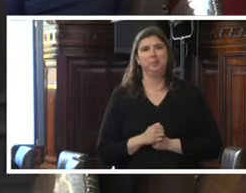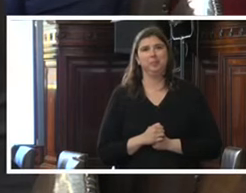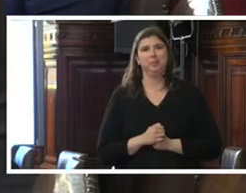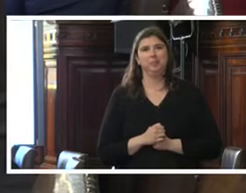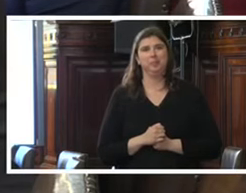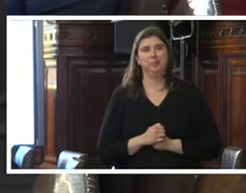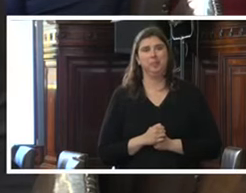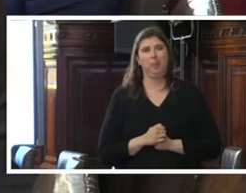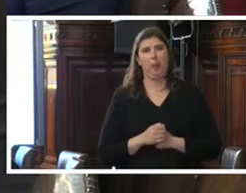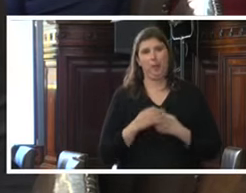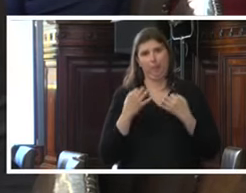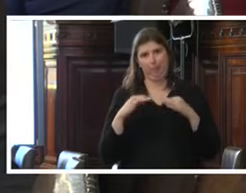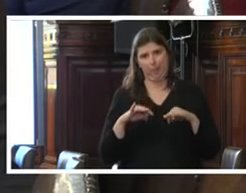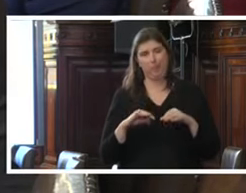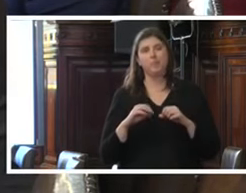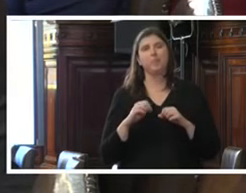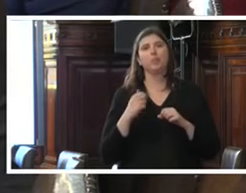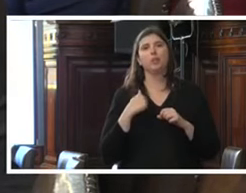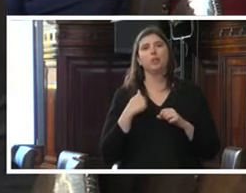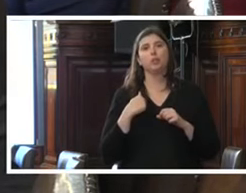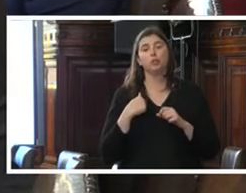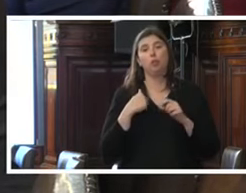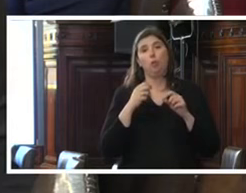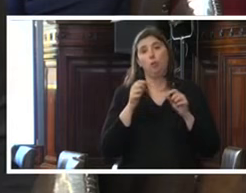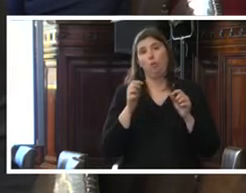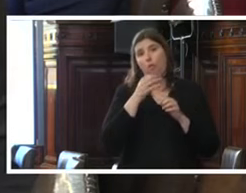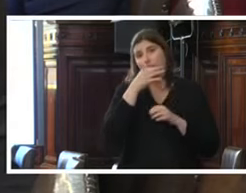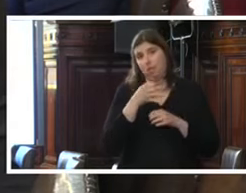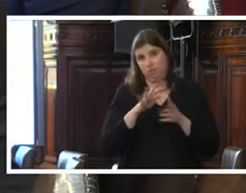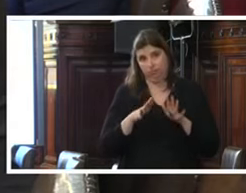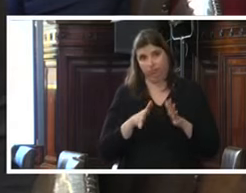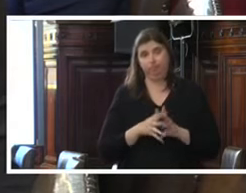bien yo voy a hacer alguna intervención tú